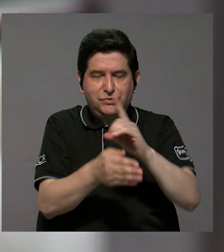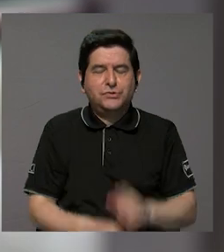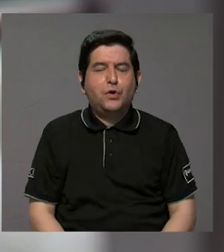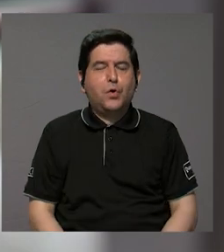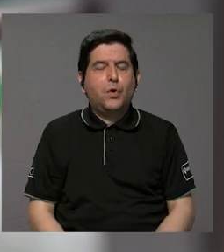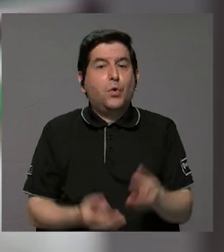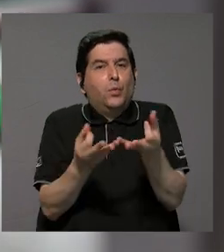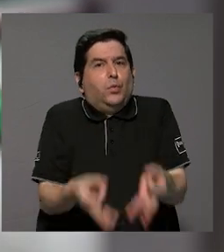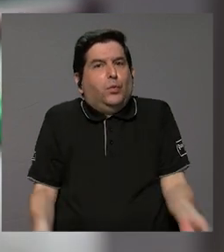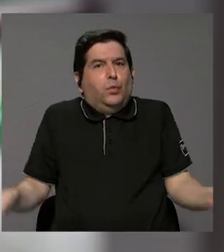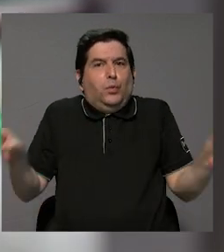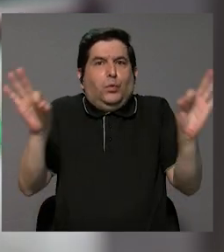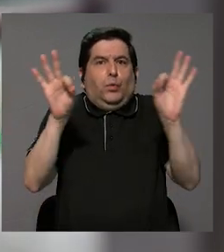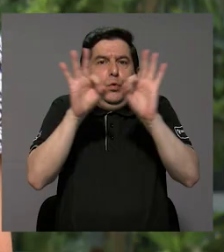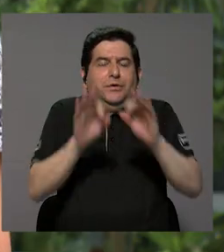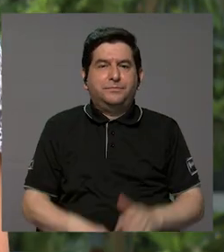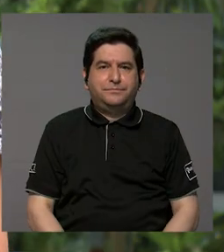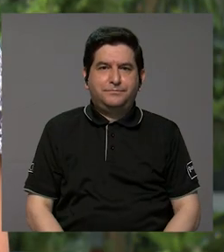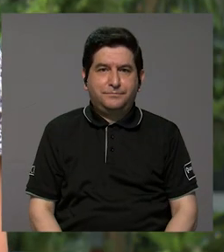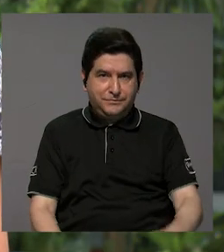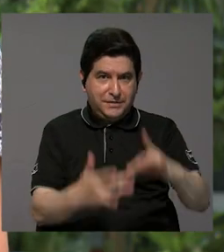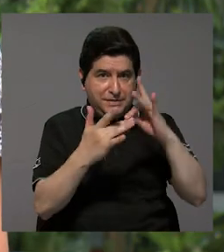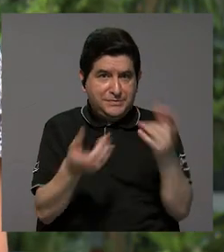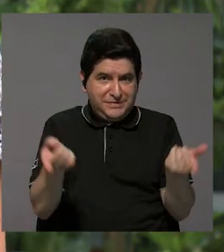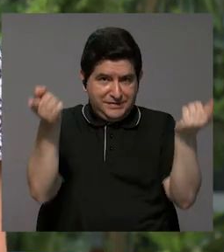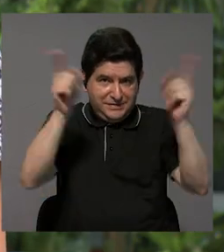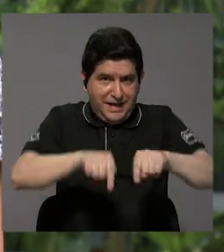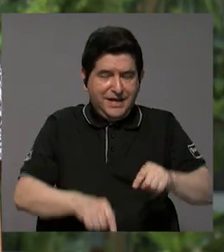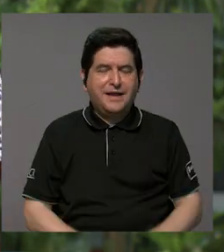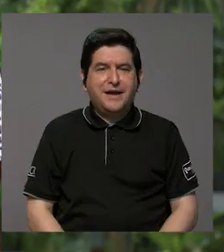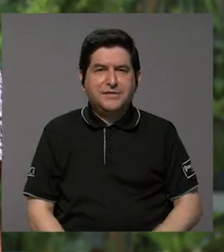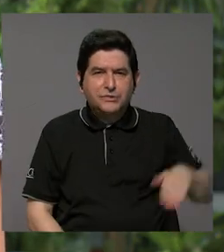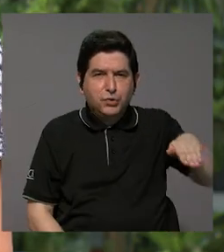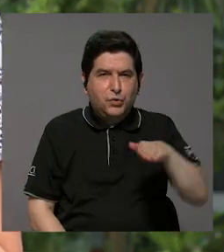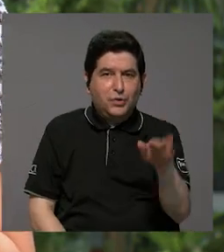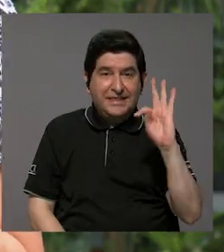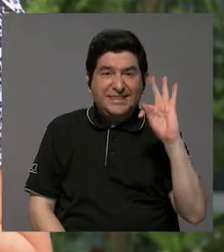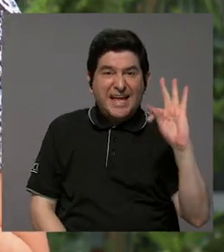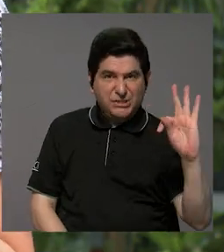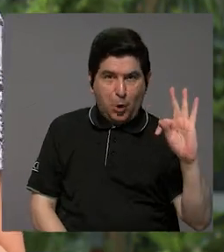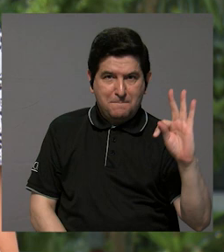médica serán trascendentales. Especialmente en el caso de terciopelo,